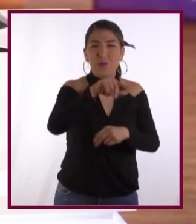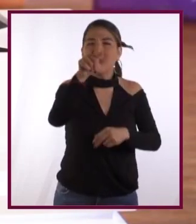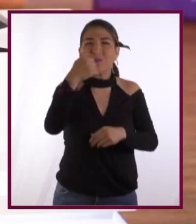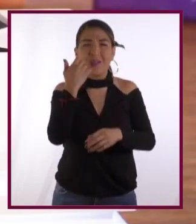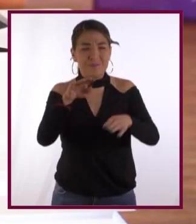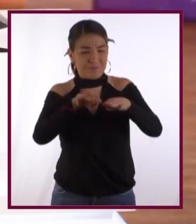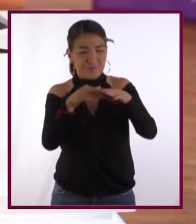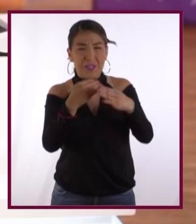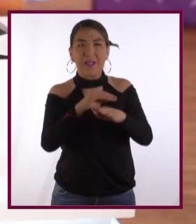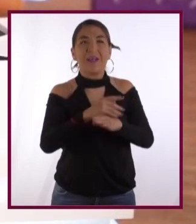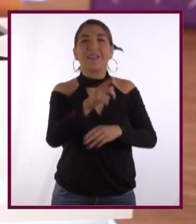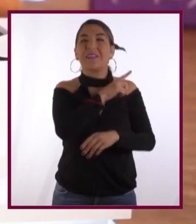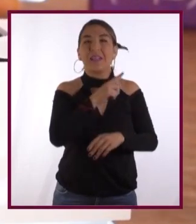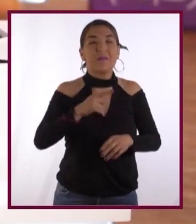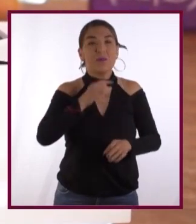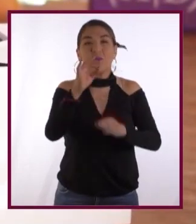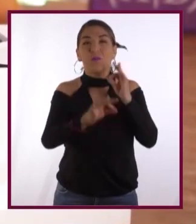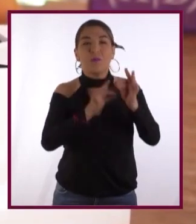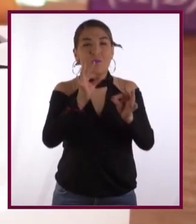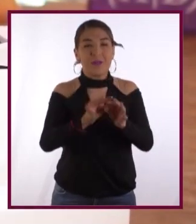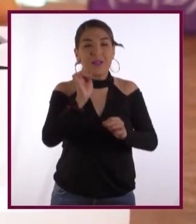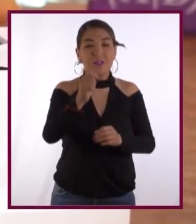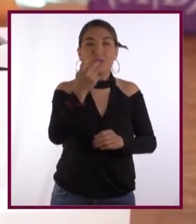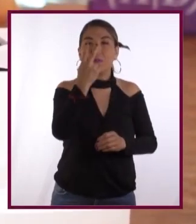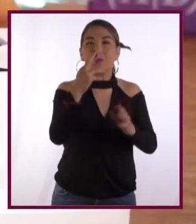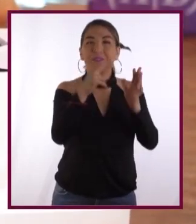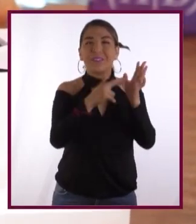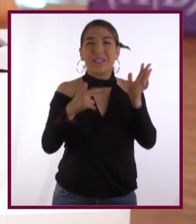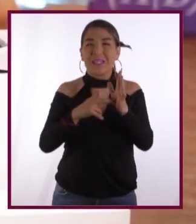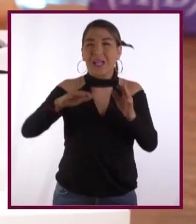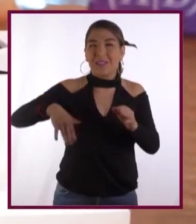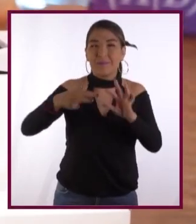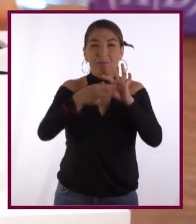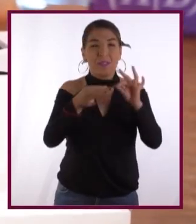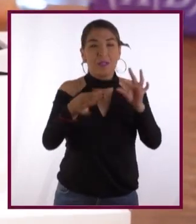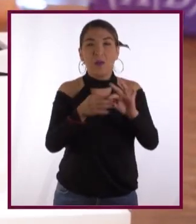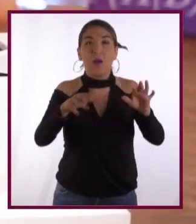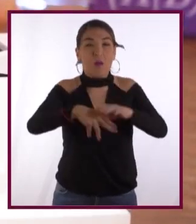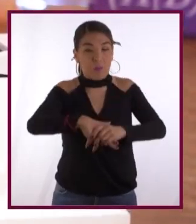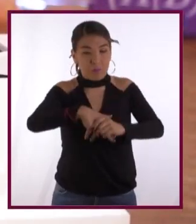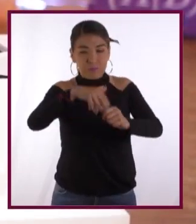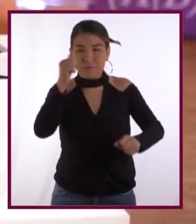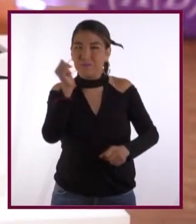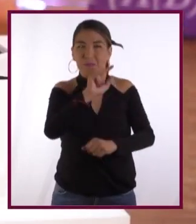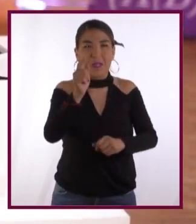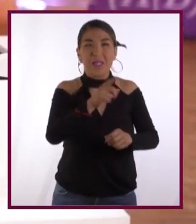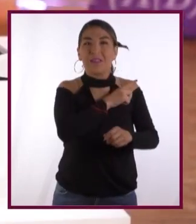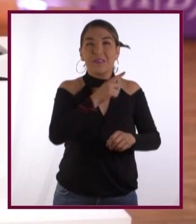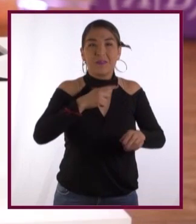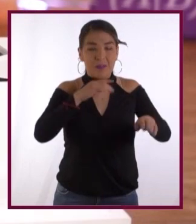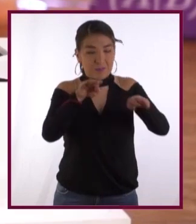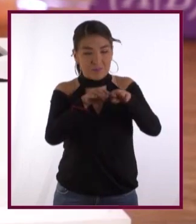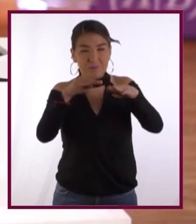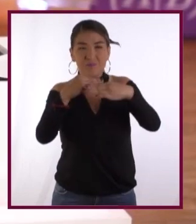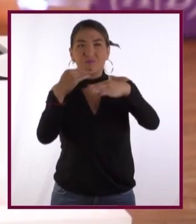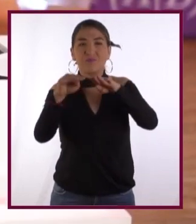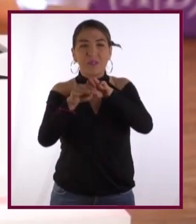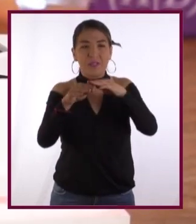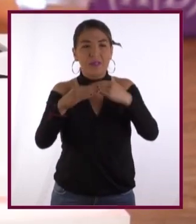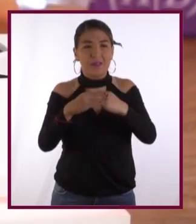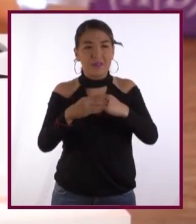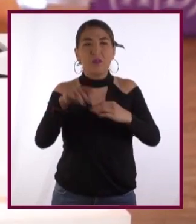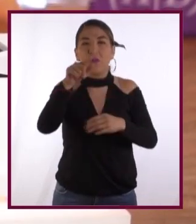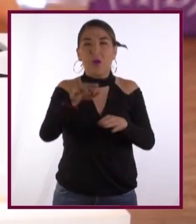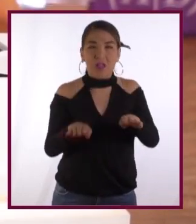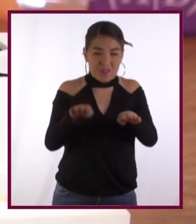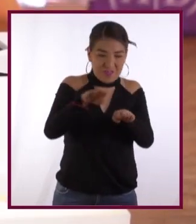su teselación, recuerden que la intención es que se cumplan las 2 reglas que mencionamos al inicio, que no queden espacios vacíos entre las piezas